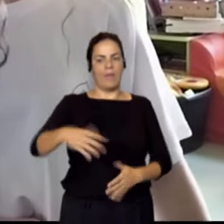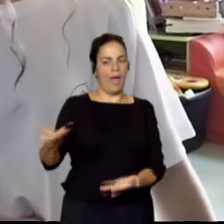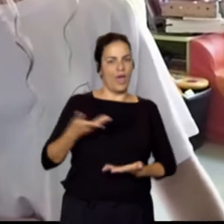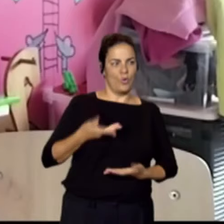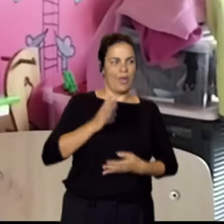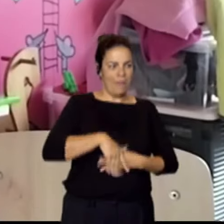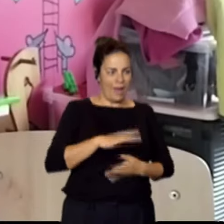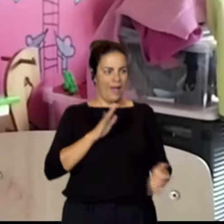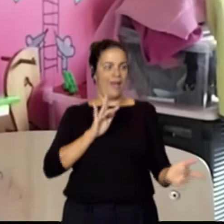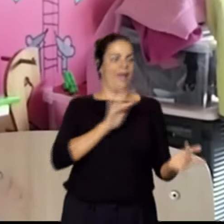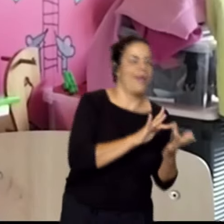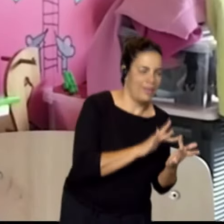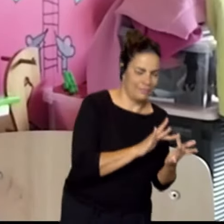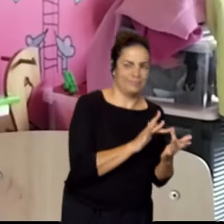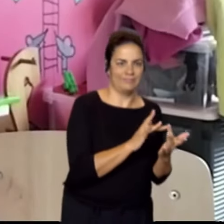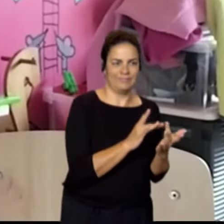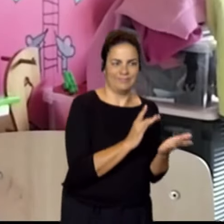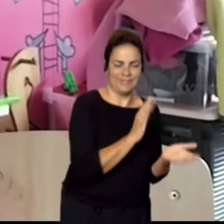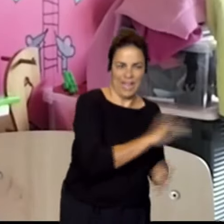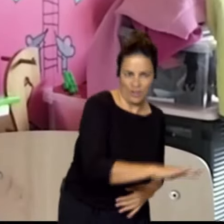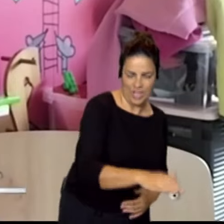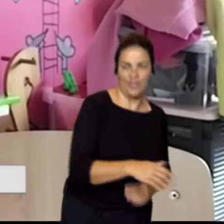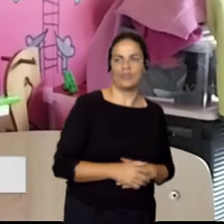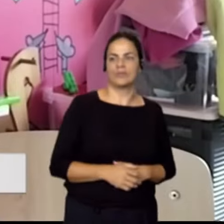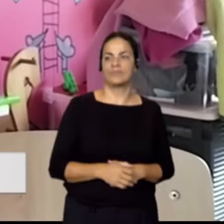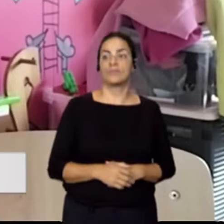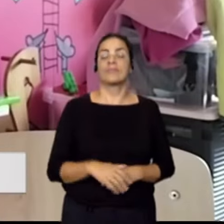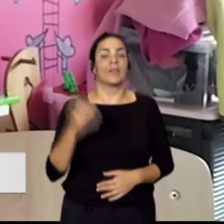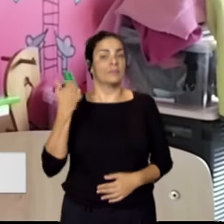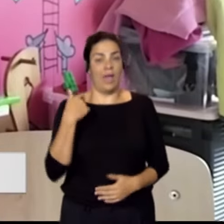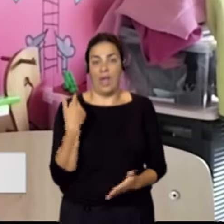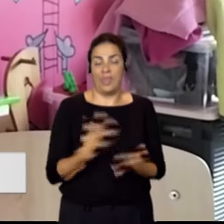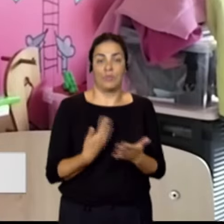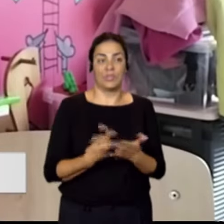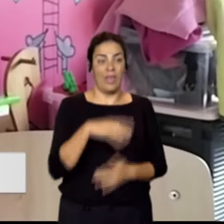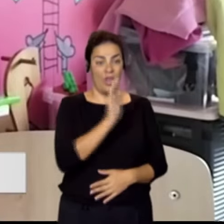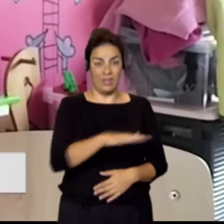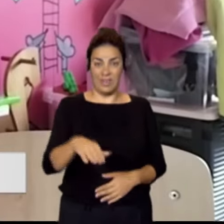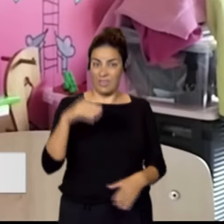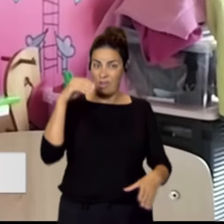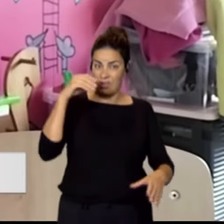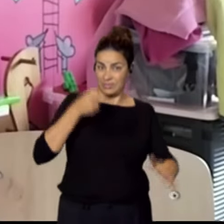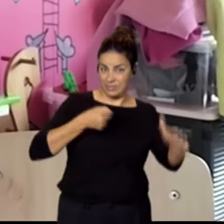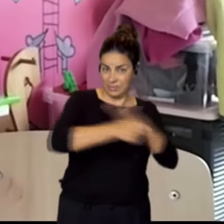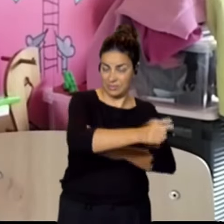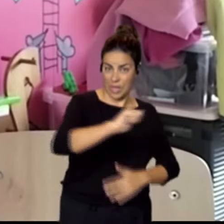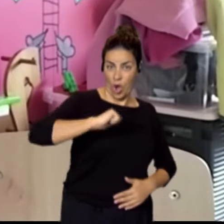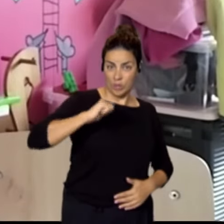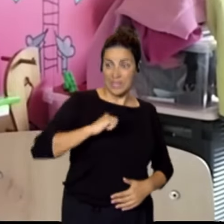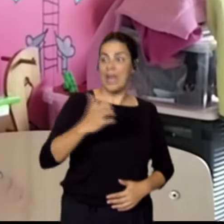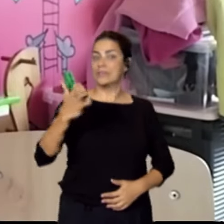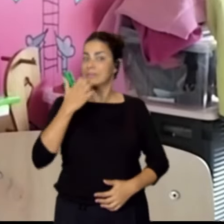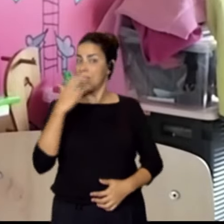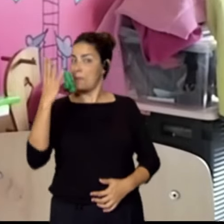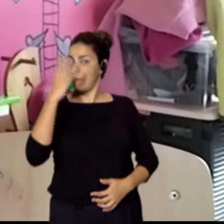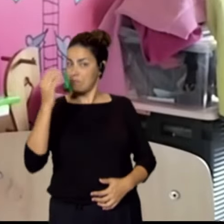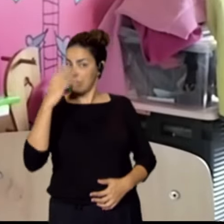estos peques se ha demostrado que los niños que están en esos hospitales en los que participan perros en en la